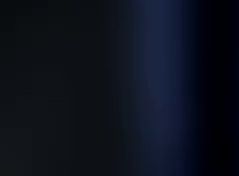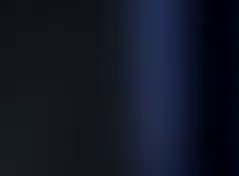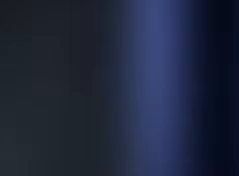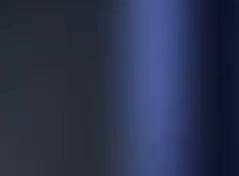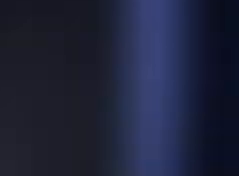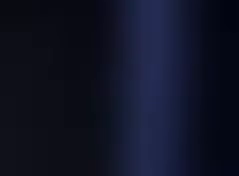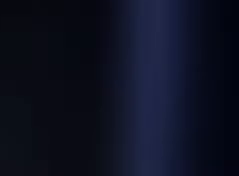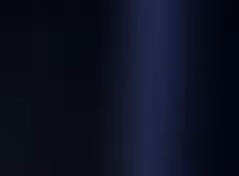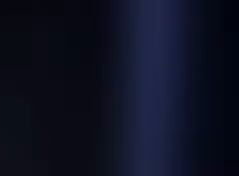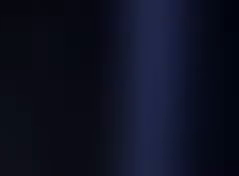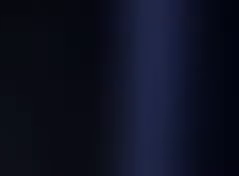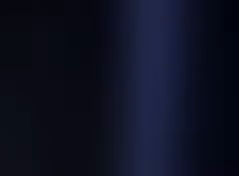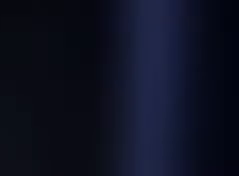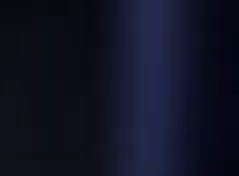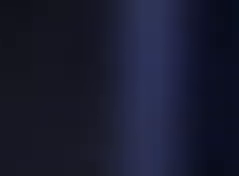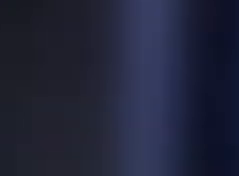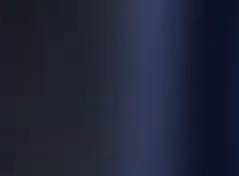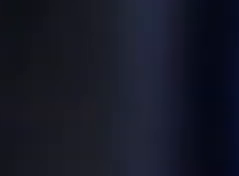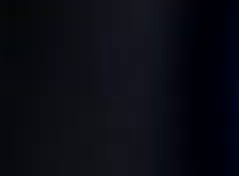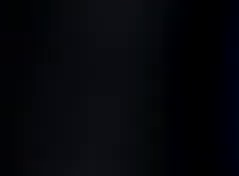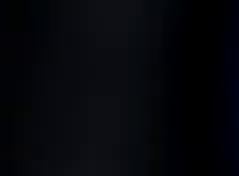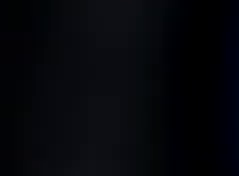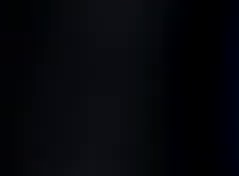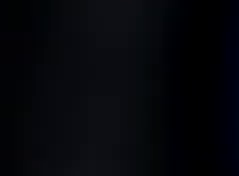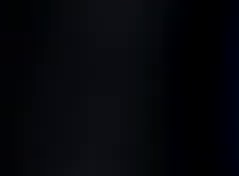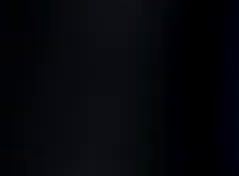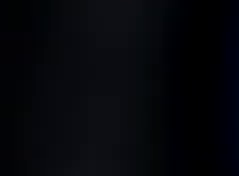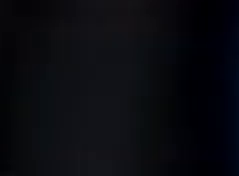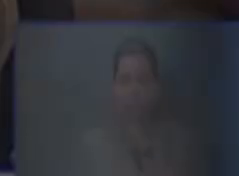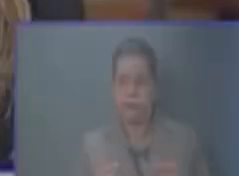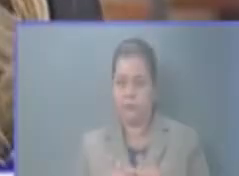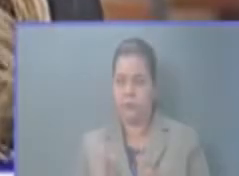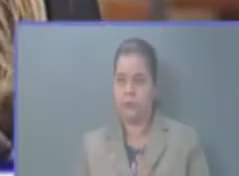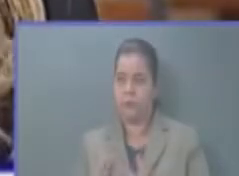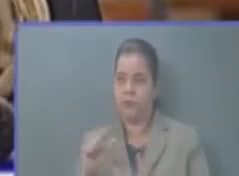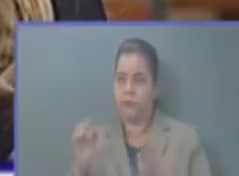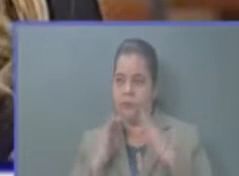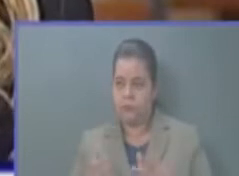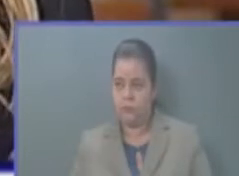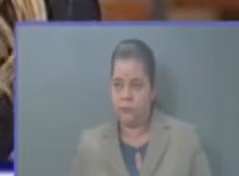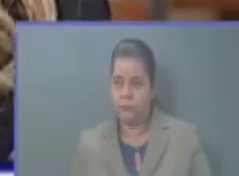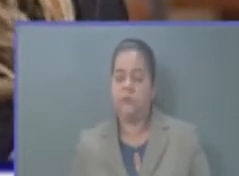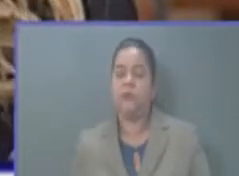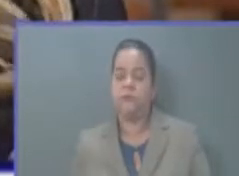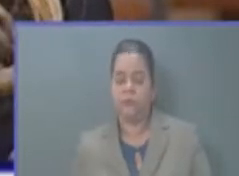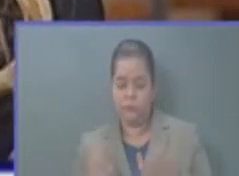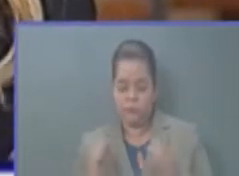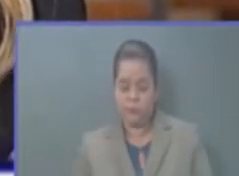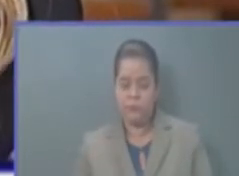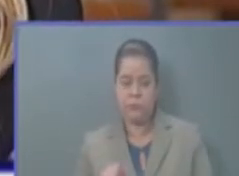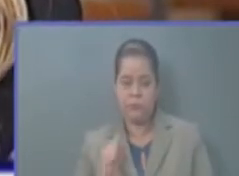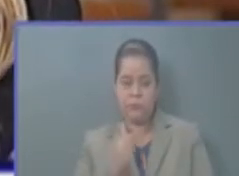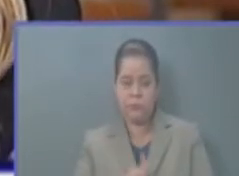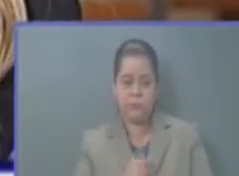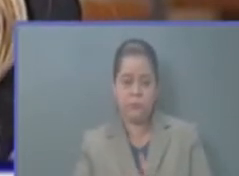batarsé también alegría y mario tenorio por su parte las funciones de fiscal